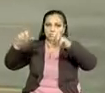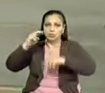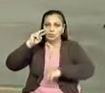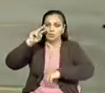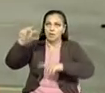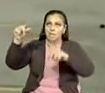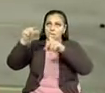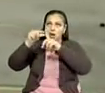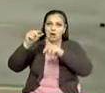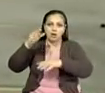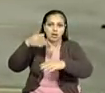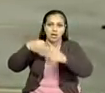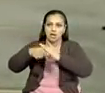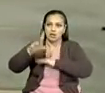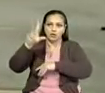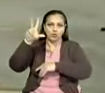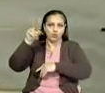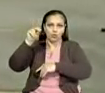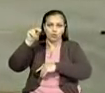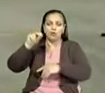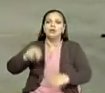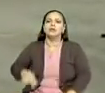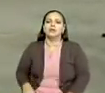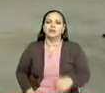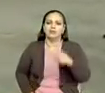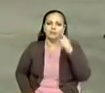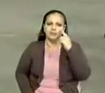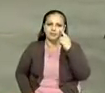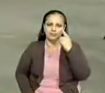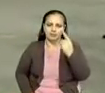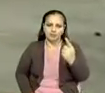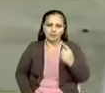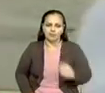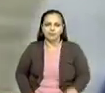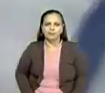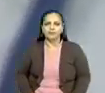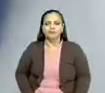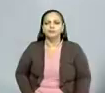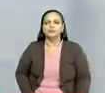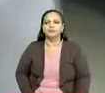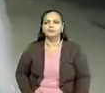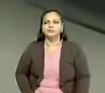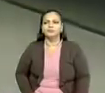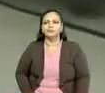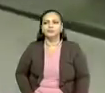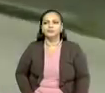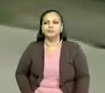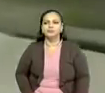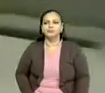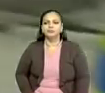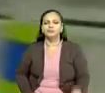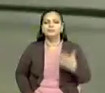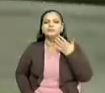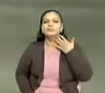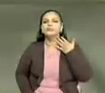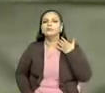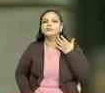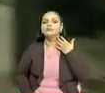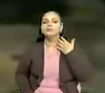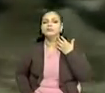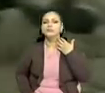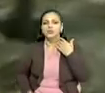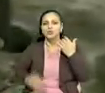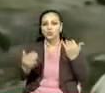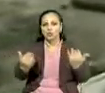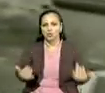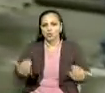en Guayacanes y Pérez Concha, antigua Circunvalación Sur. La medida se la está tomando desde hoy y